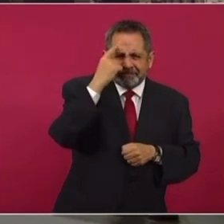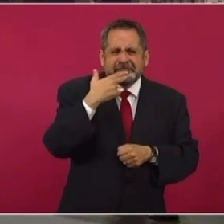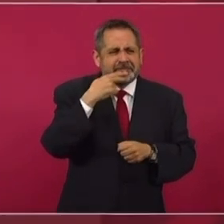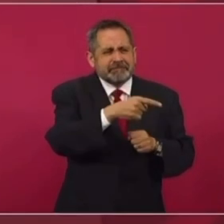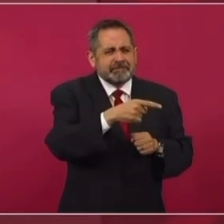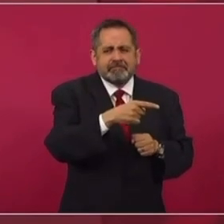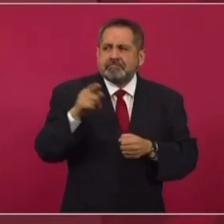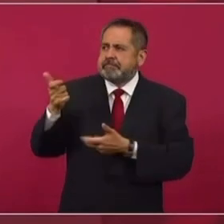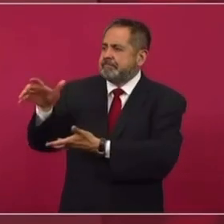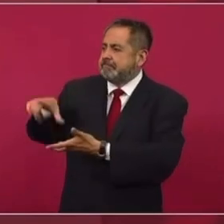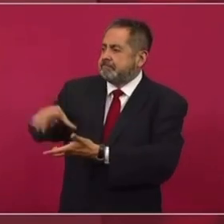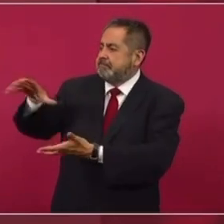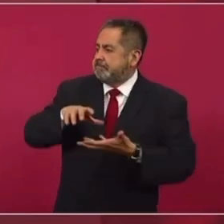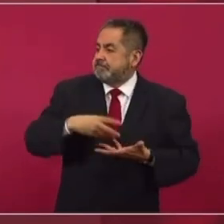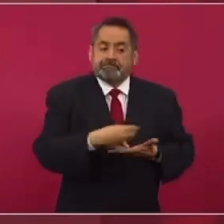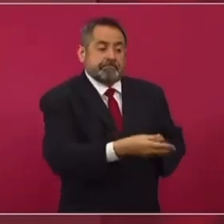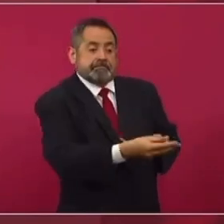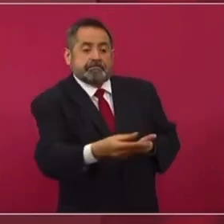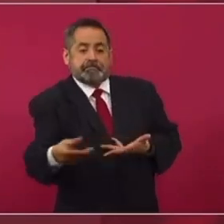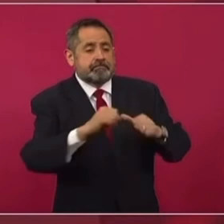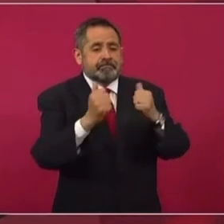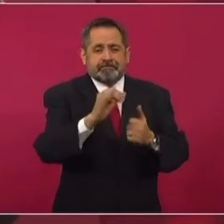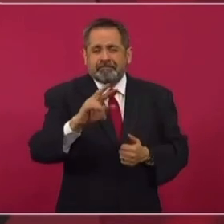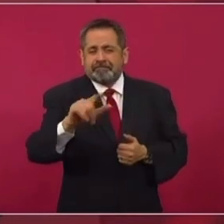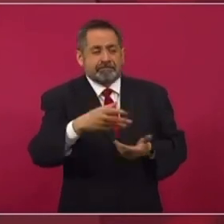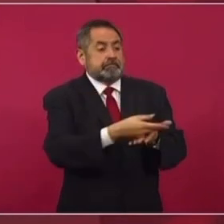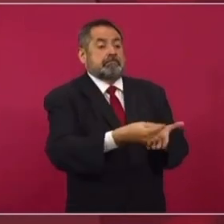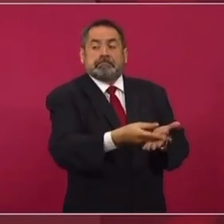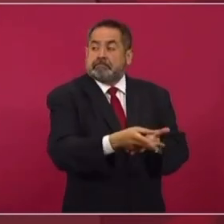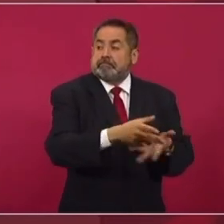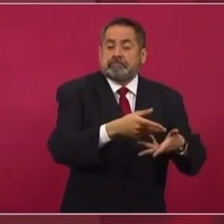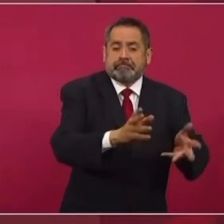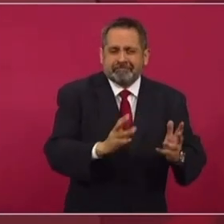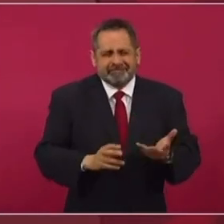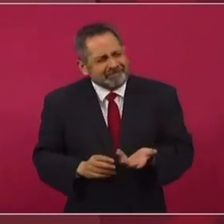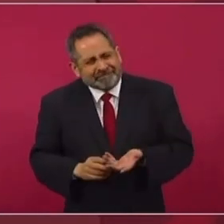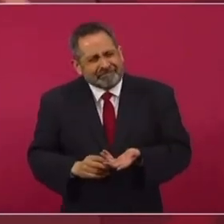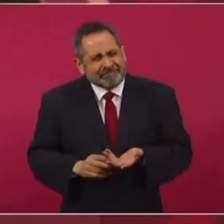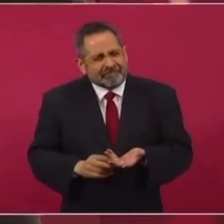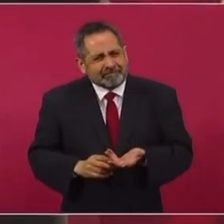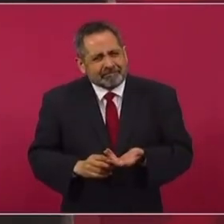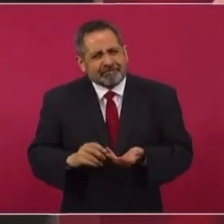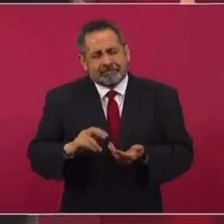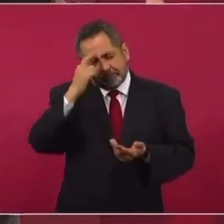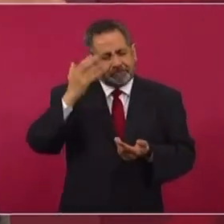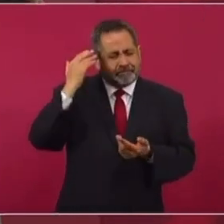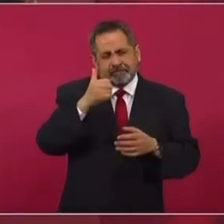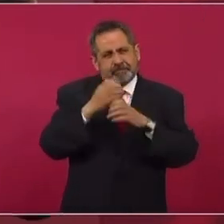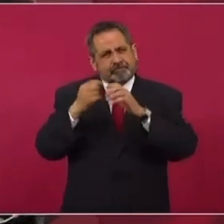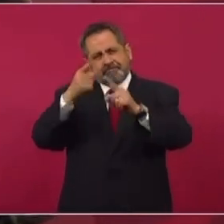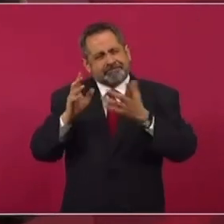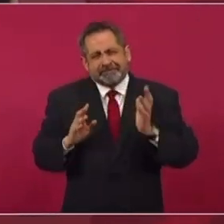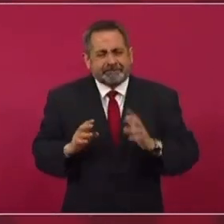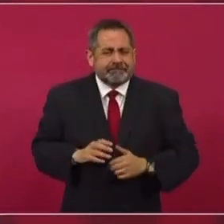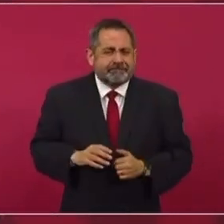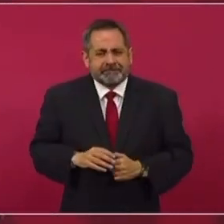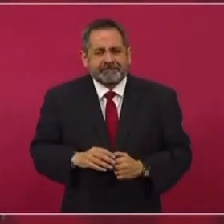dinero a las asociaciones civiles. Así, de ese tipo. Claro, eran otras causas, ¿no? Causas